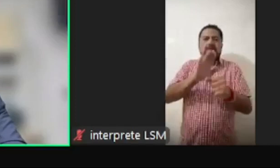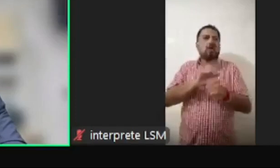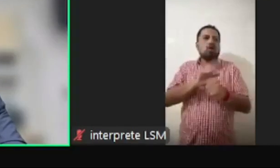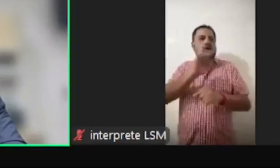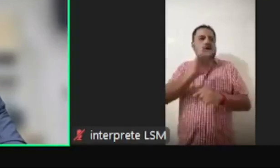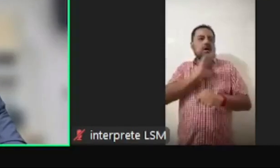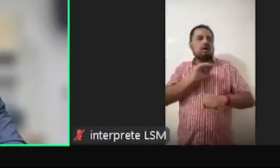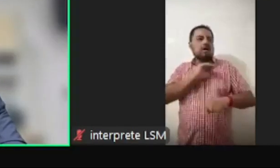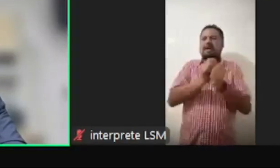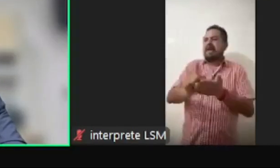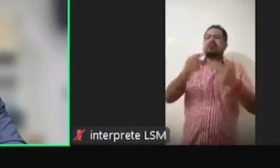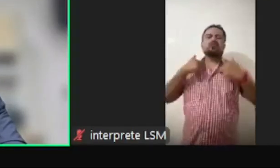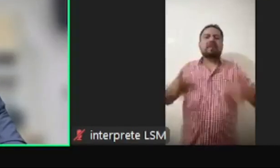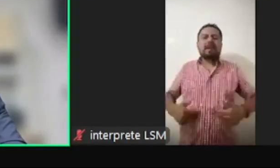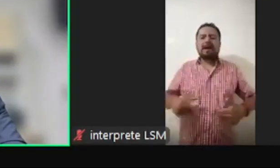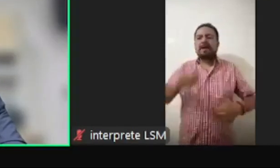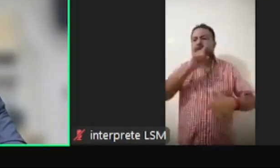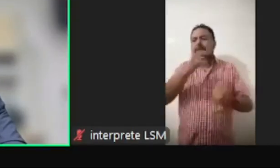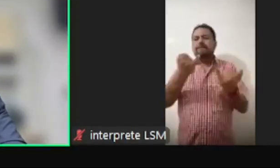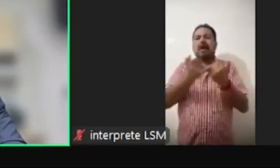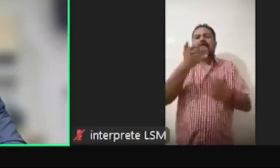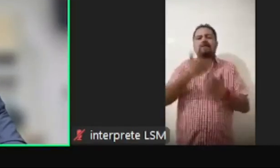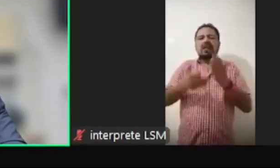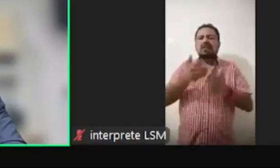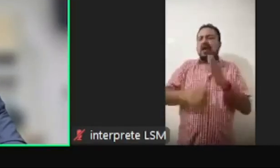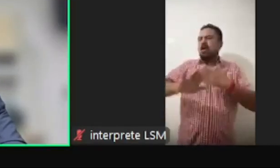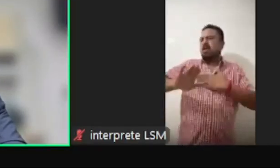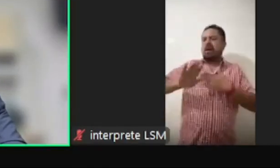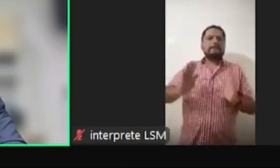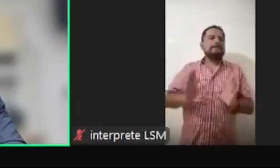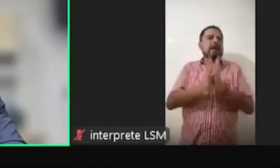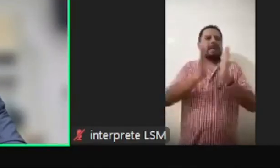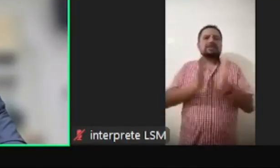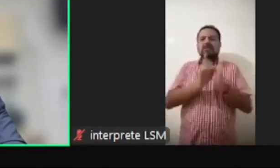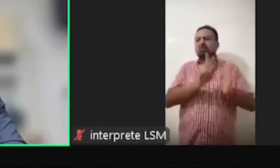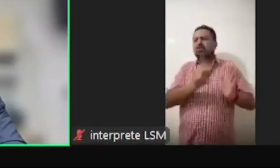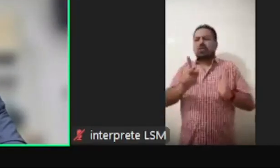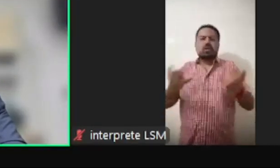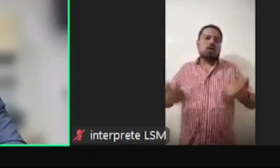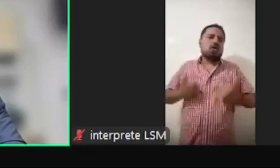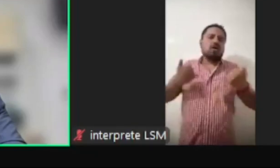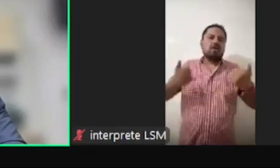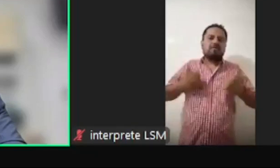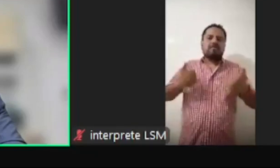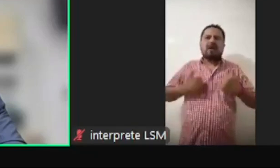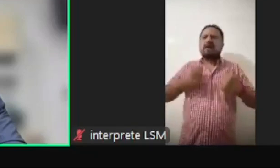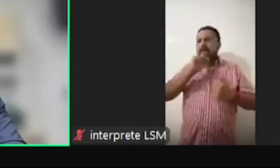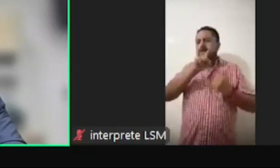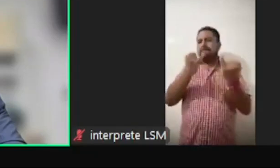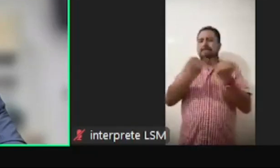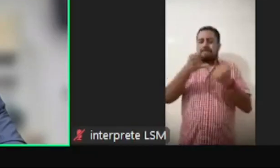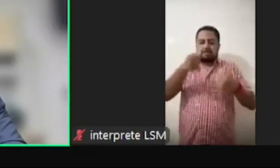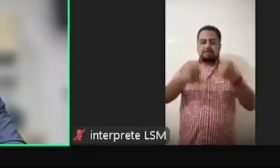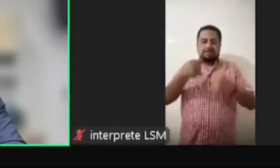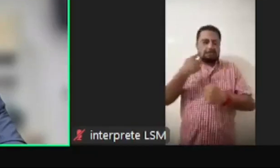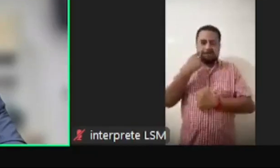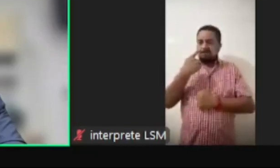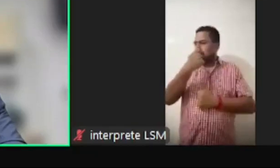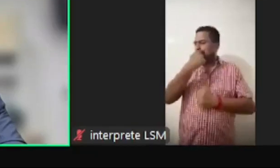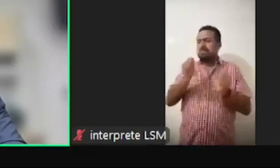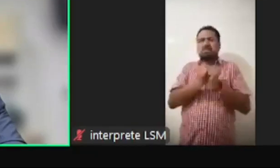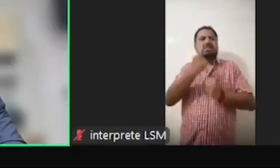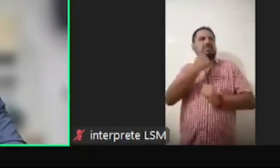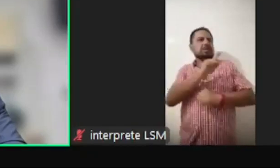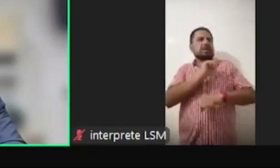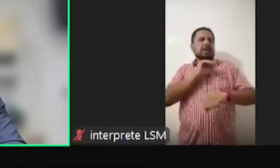humanos y la falta de compromiso por la participación de los jóvenes. Pretensión, este tribunal considera que los medios de impugnación interpuestos resultan